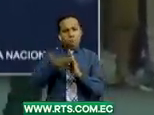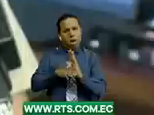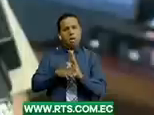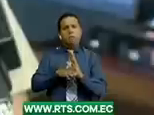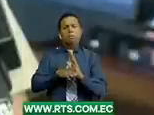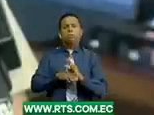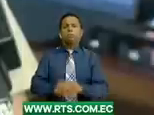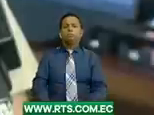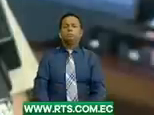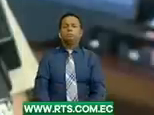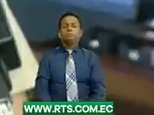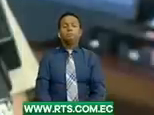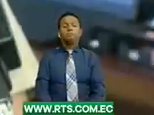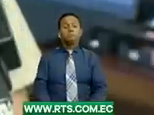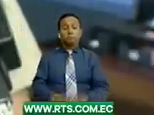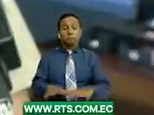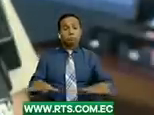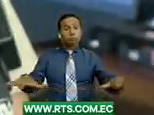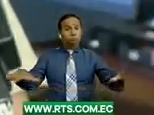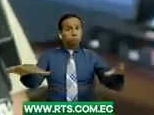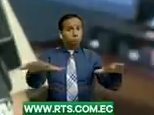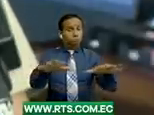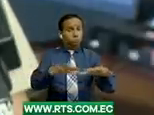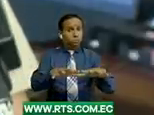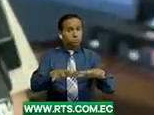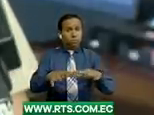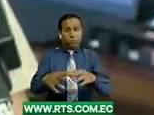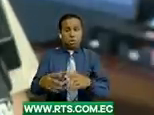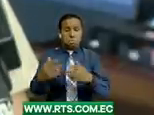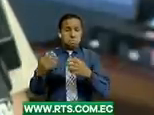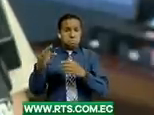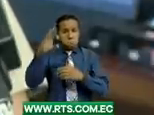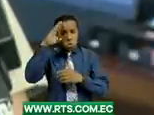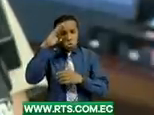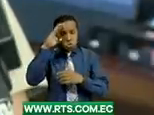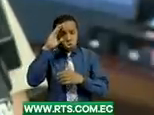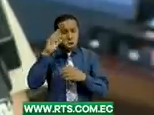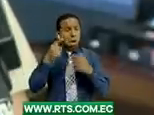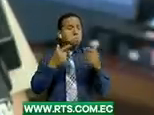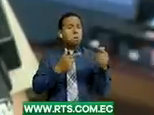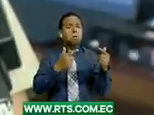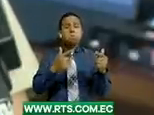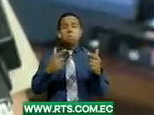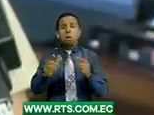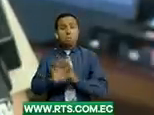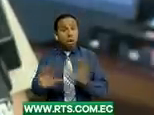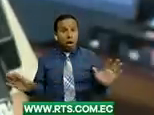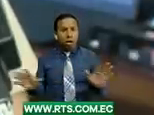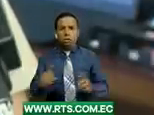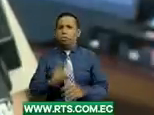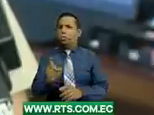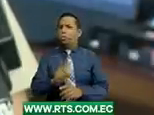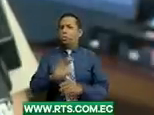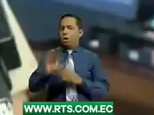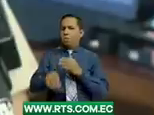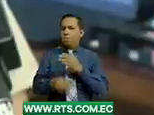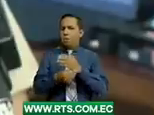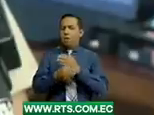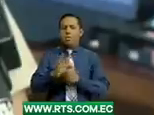habitantes. En estas ciudades no basta el servicio de patrullaje, hay que incorporar tecnología, hay que incorporar